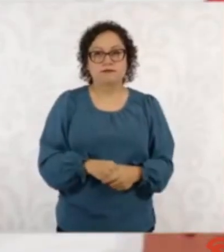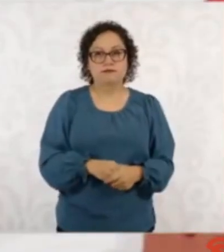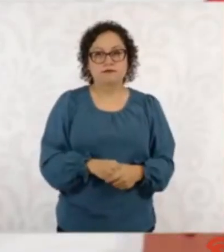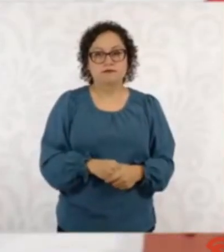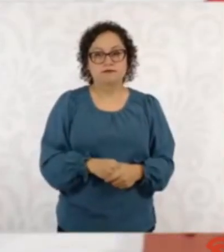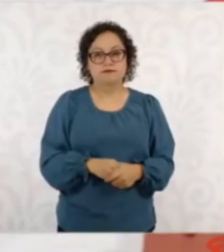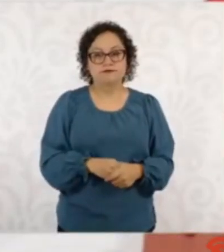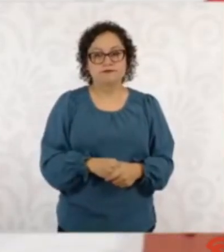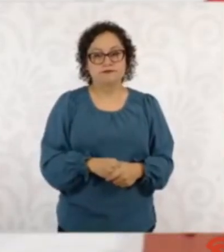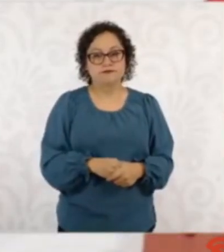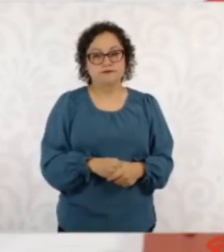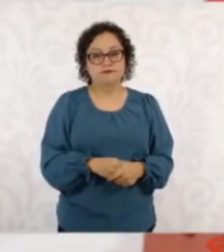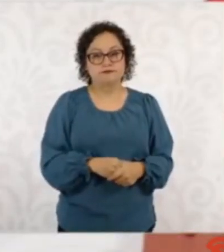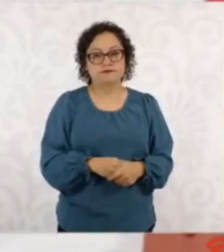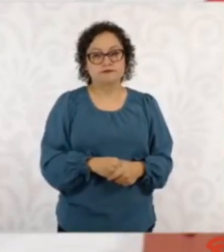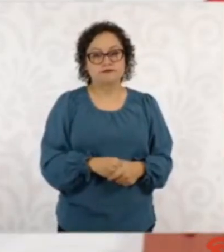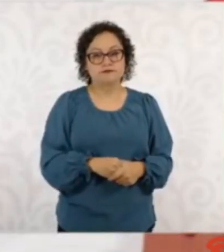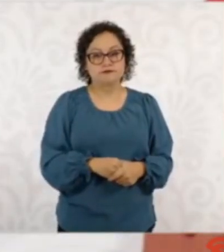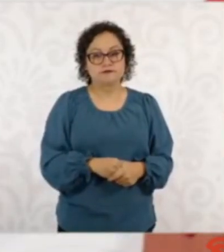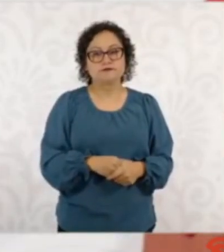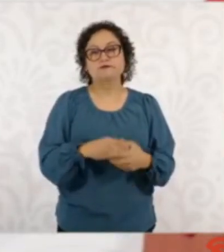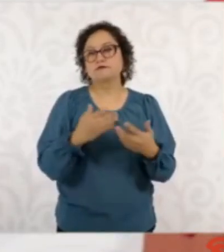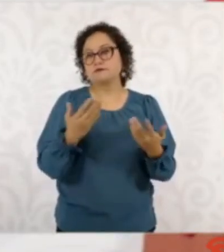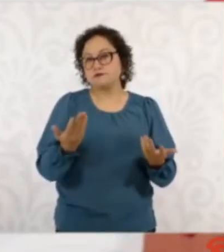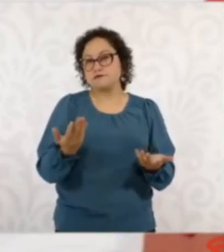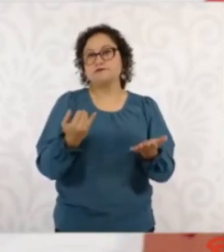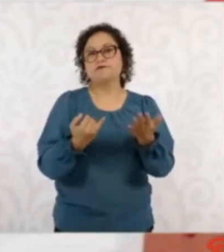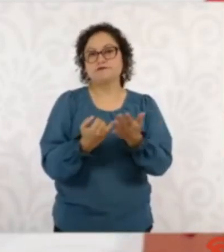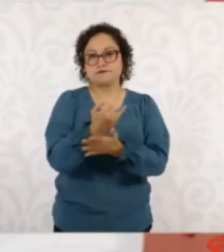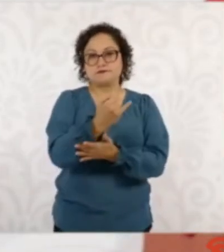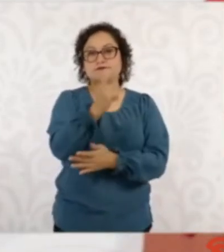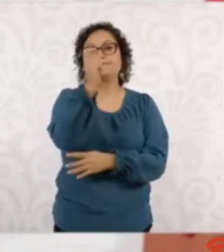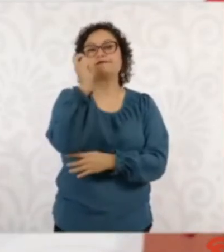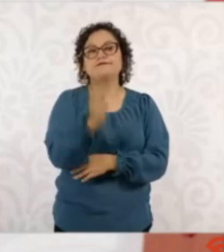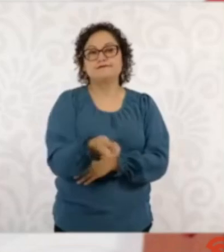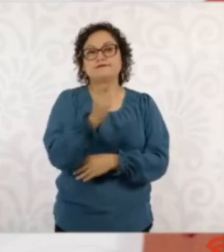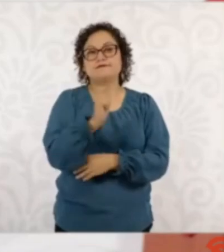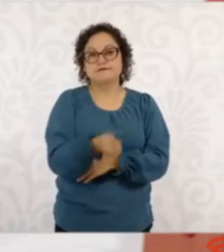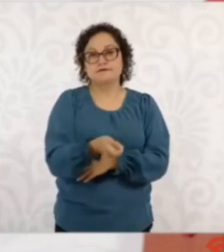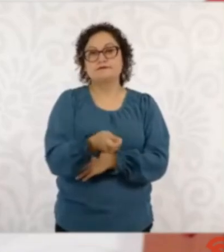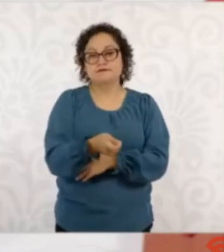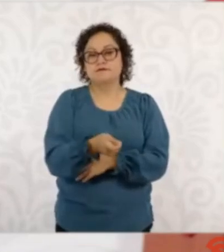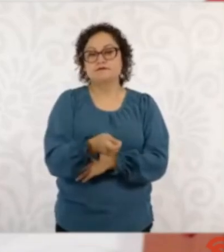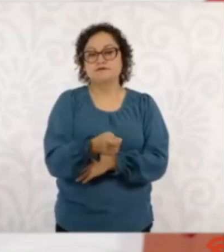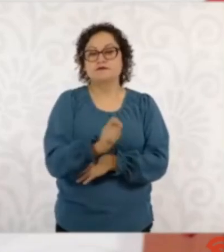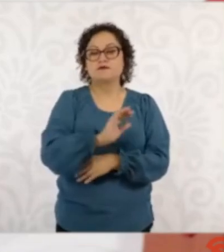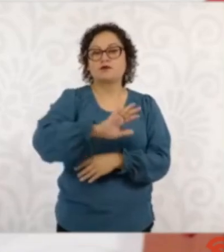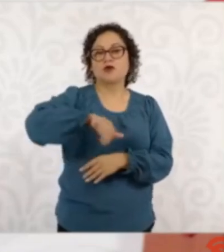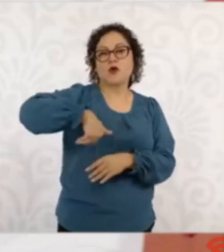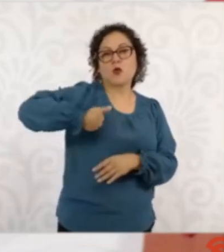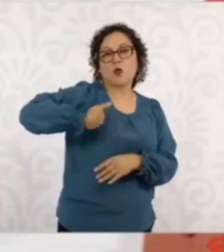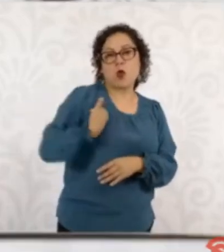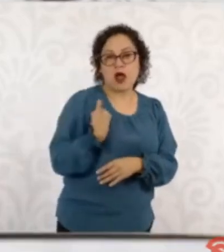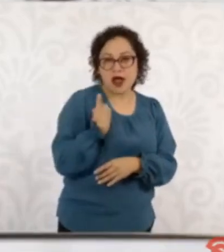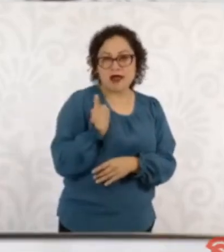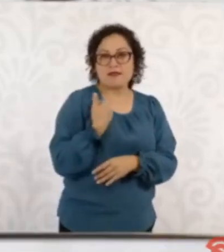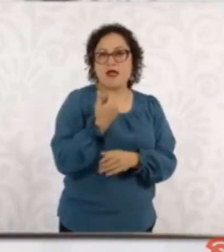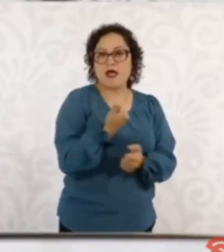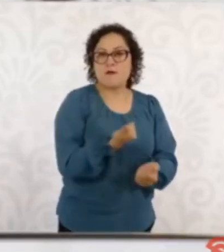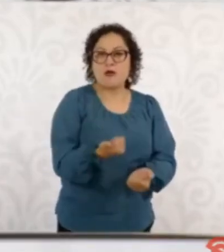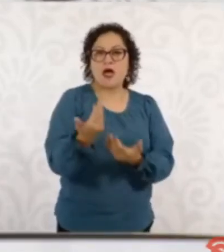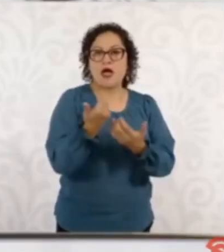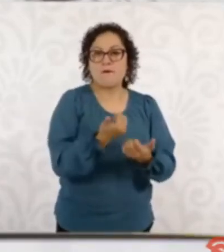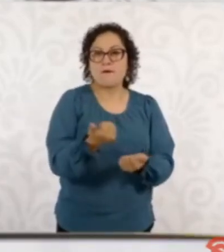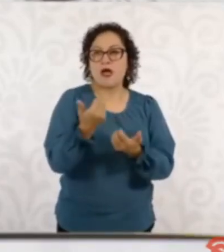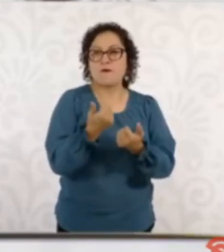construido, y entonces se toma la decisión de enviar la carga en un decreto en el 2023, a ver si lo